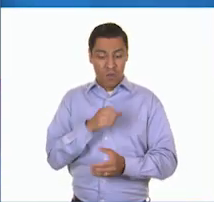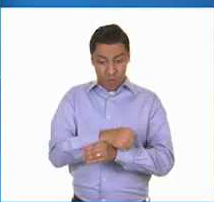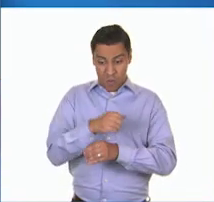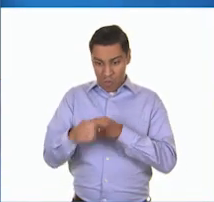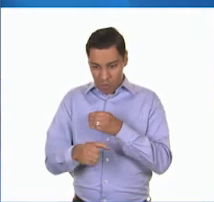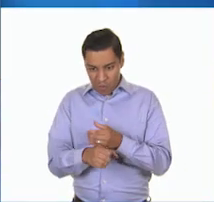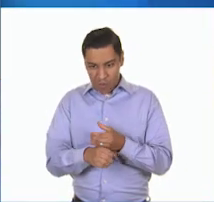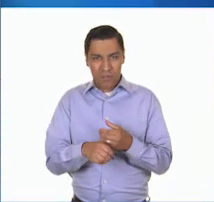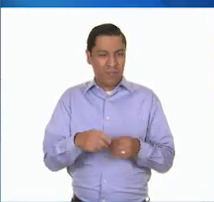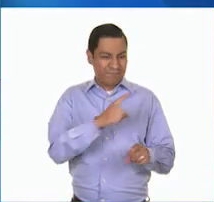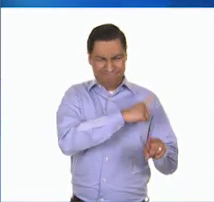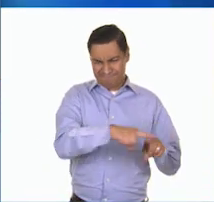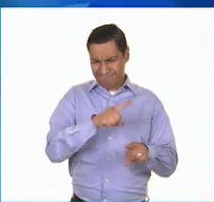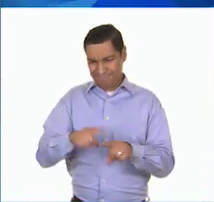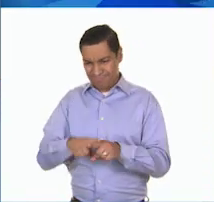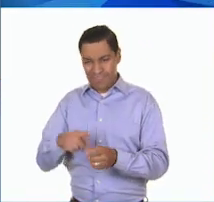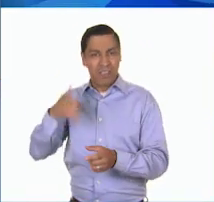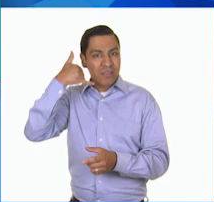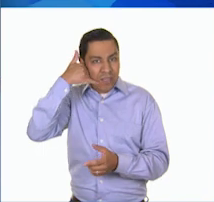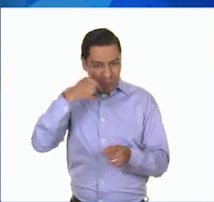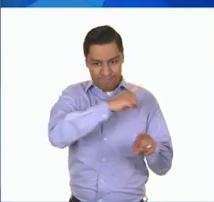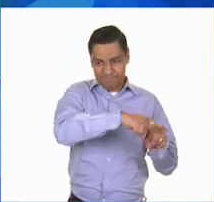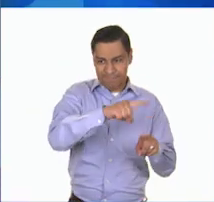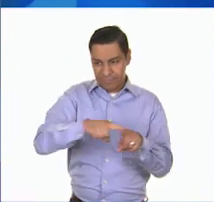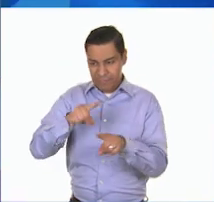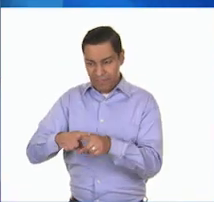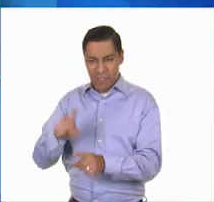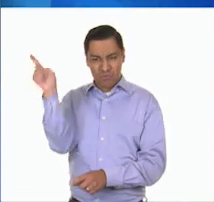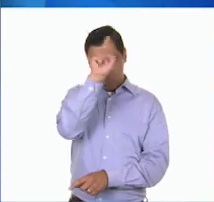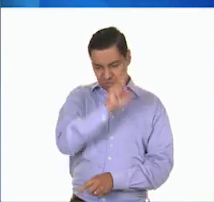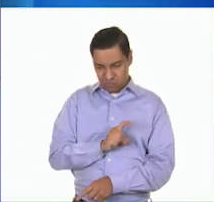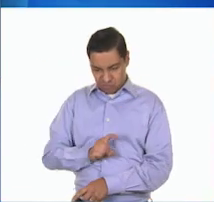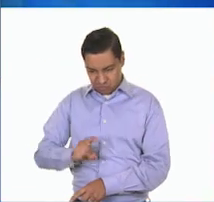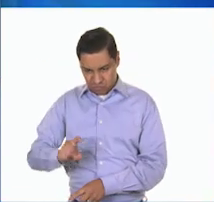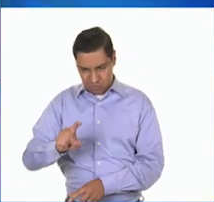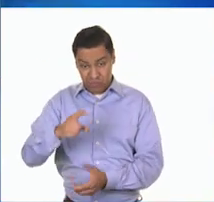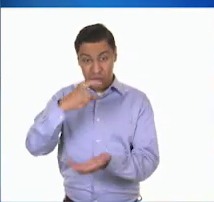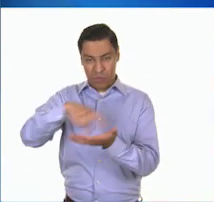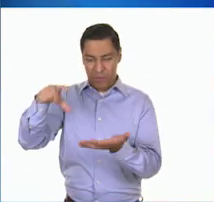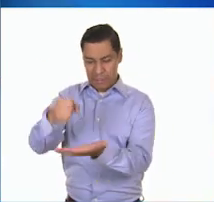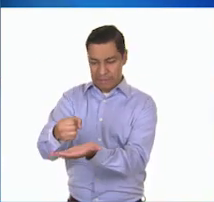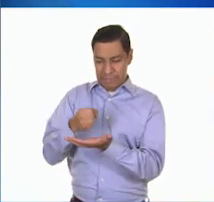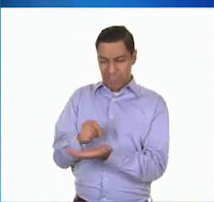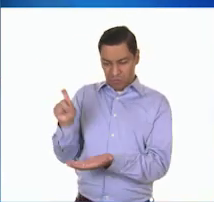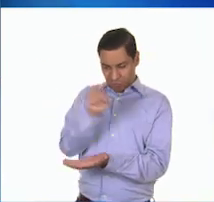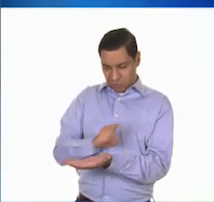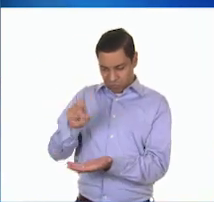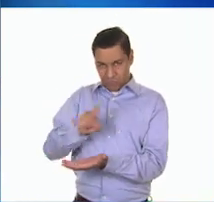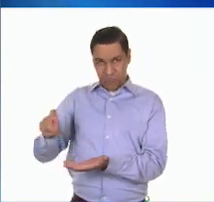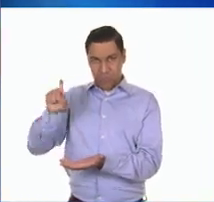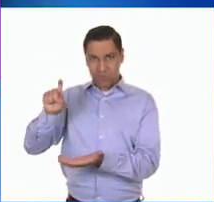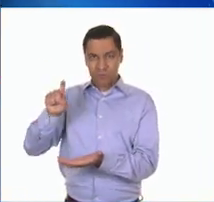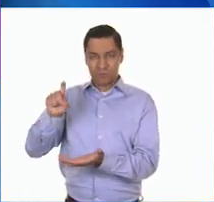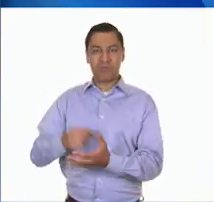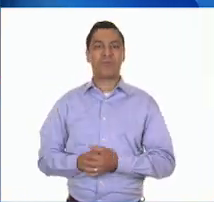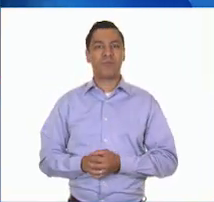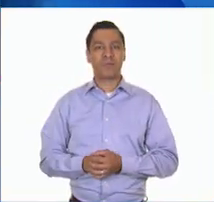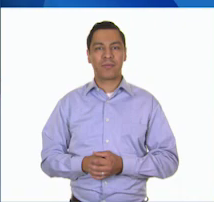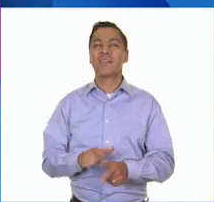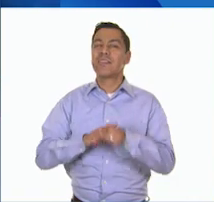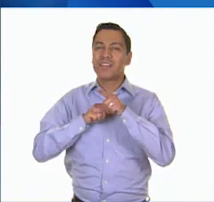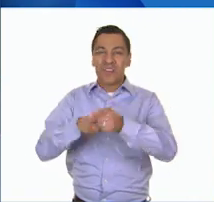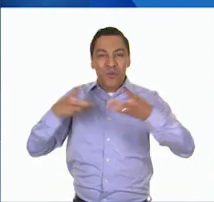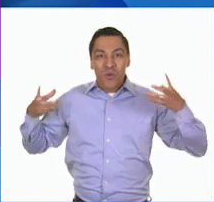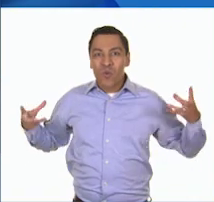Desinfecta las superficies de los objetos que más utilizas. También las cosas que compres en la tienda o en el supermercado.